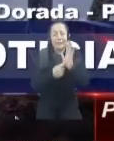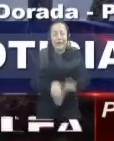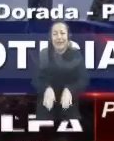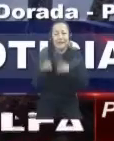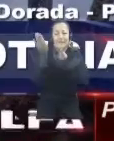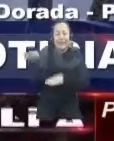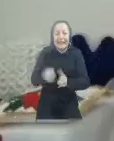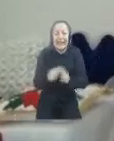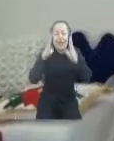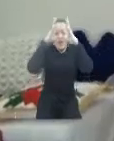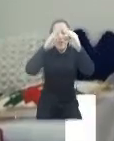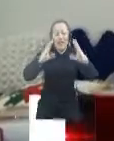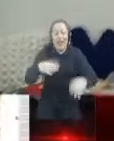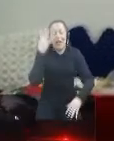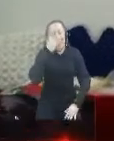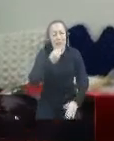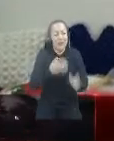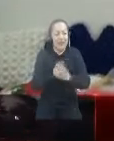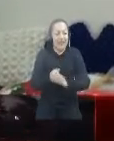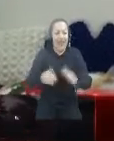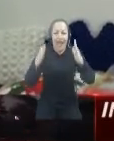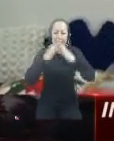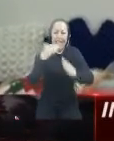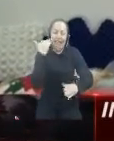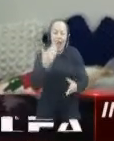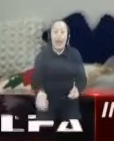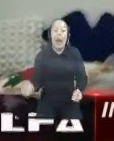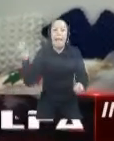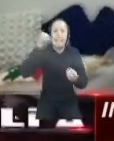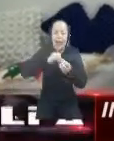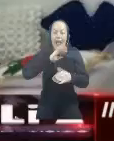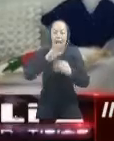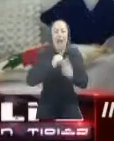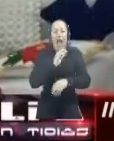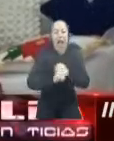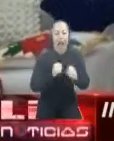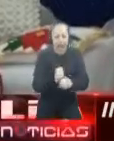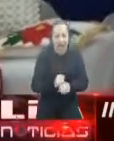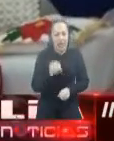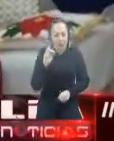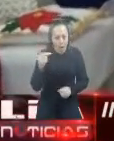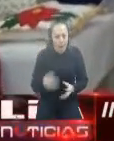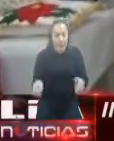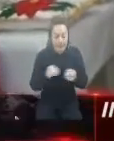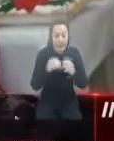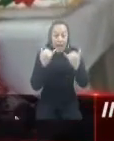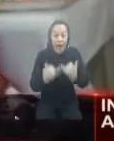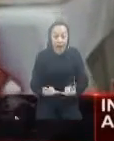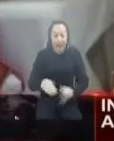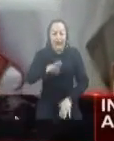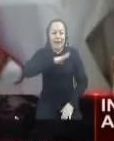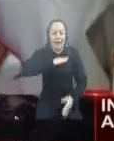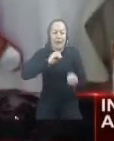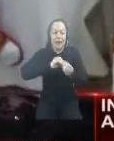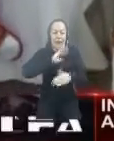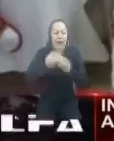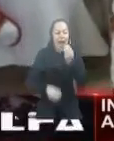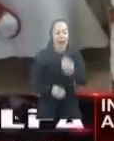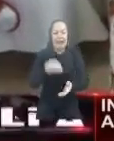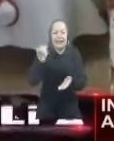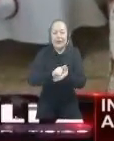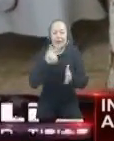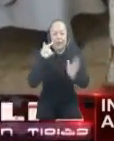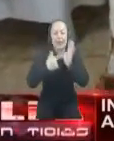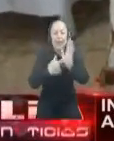de Navidad. La Casa de la Mujer fue reaperturada desde el año anterior y dentro de la actual administración municipal viene realizando en la